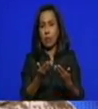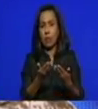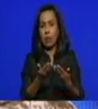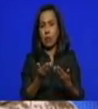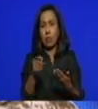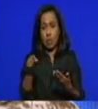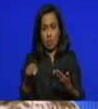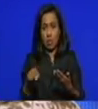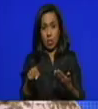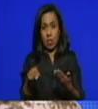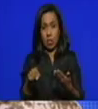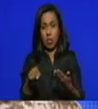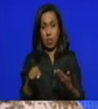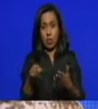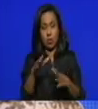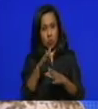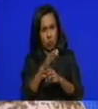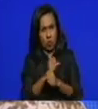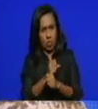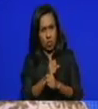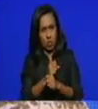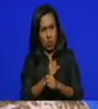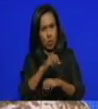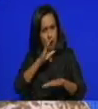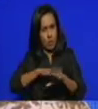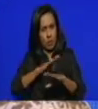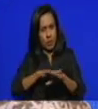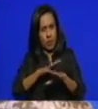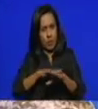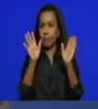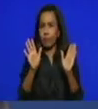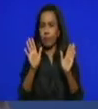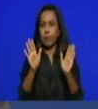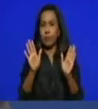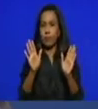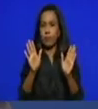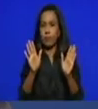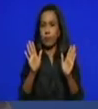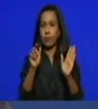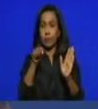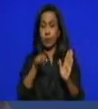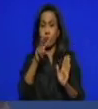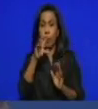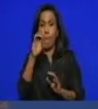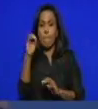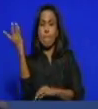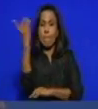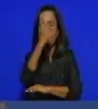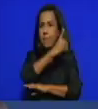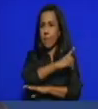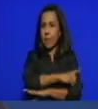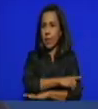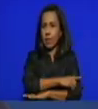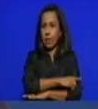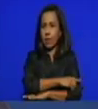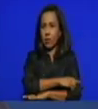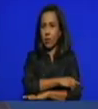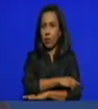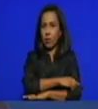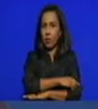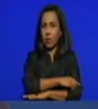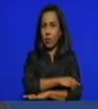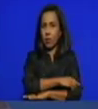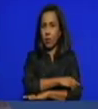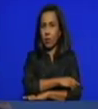suficiente para solicitar una importación de arroz. No. Ya estaba comprometida. Esos 20 días, cuando multiplicamos la cantidad